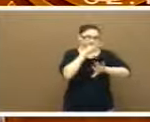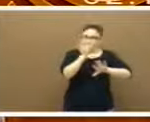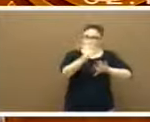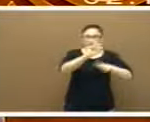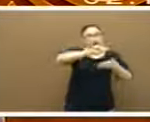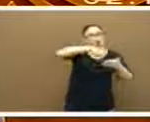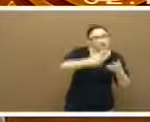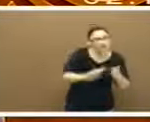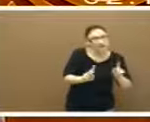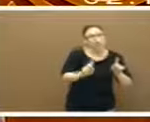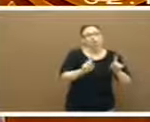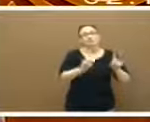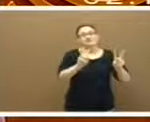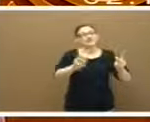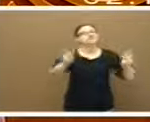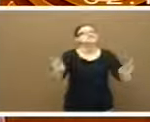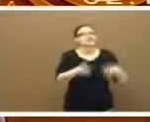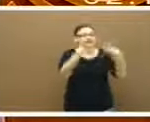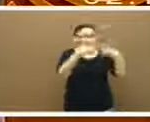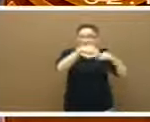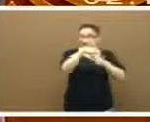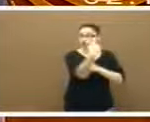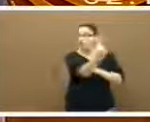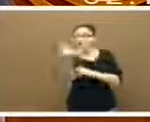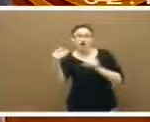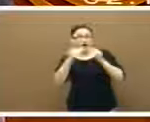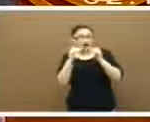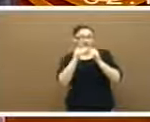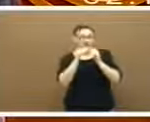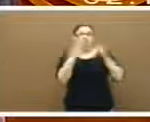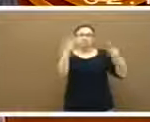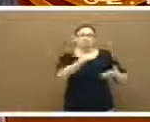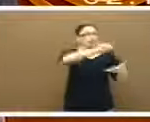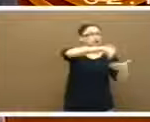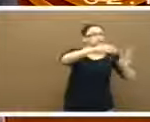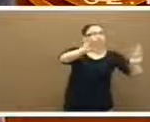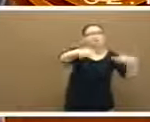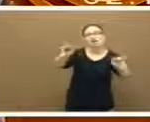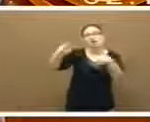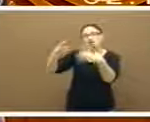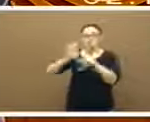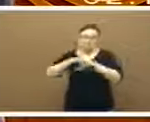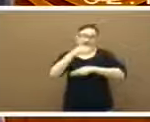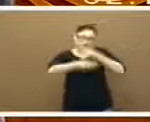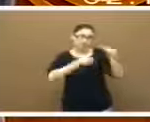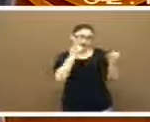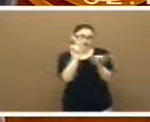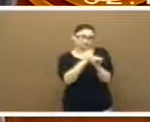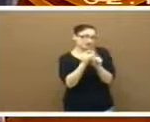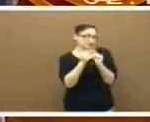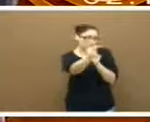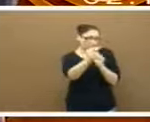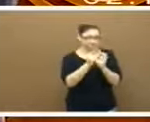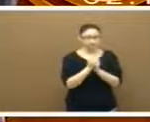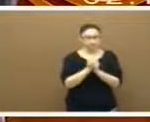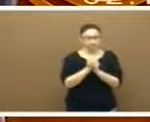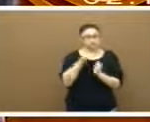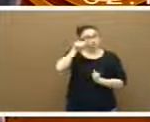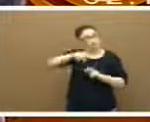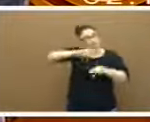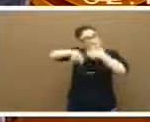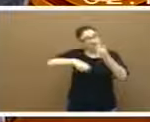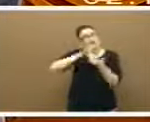contratación en Internet para el teletrabajo. Esas serían las enmiendas que dedicamos al servicio